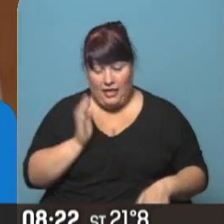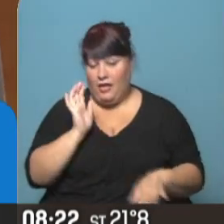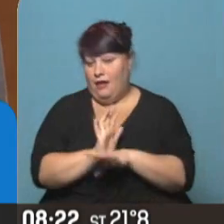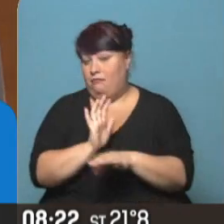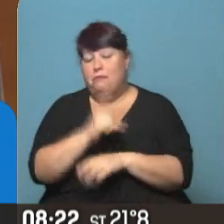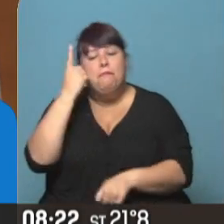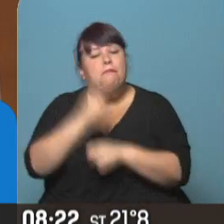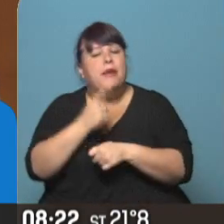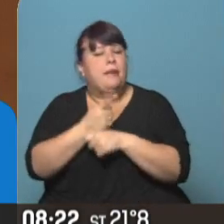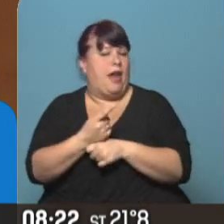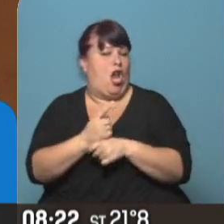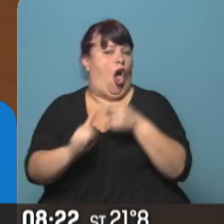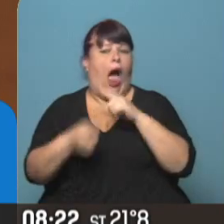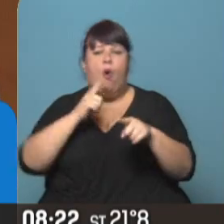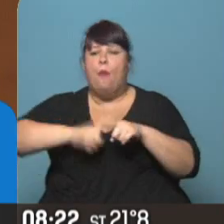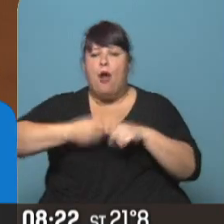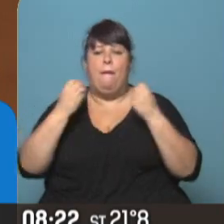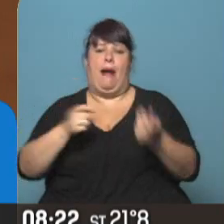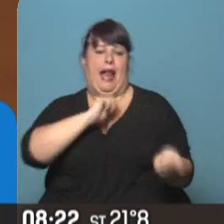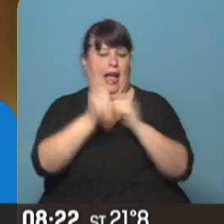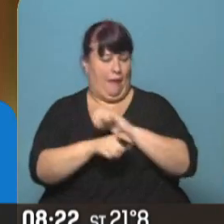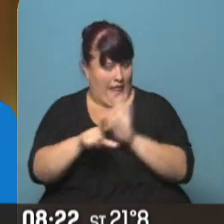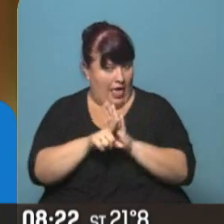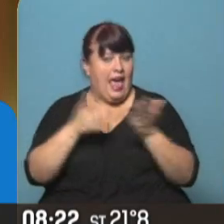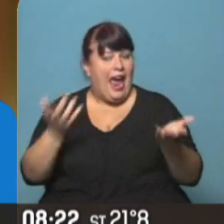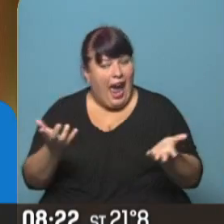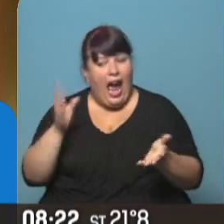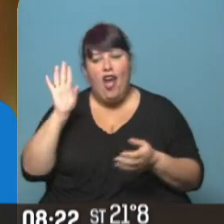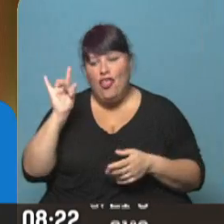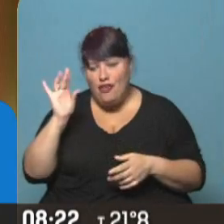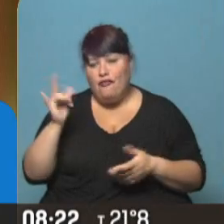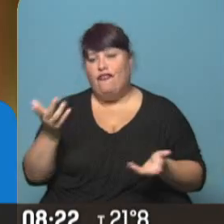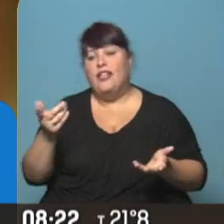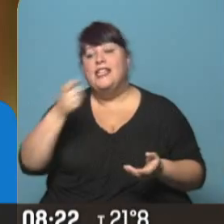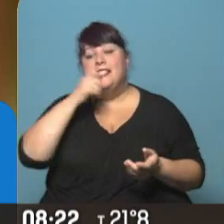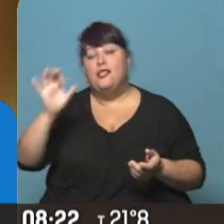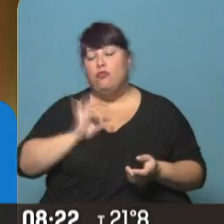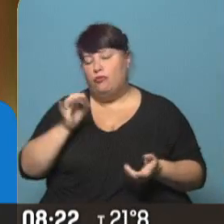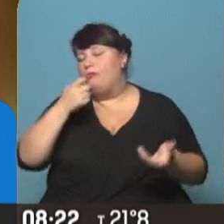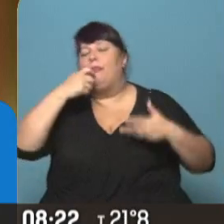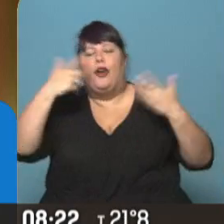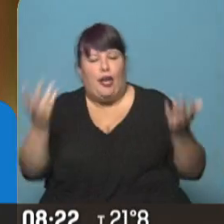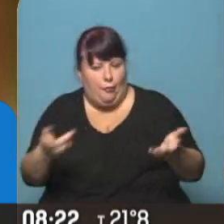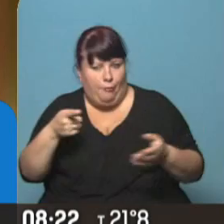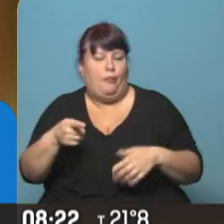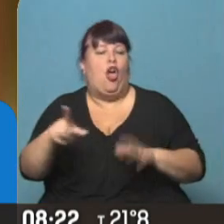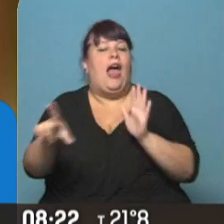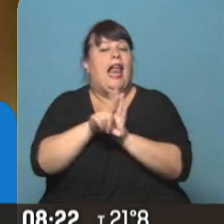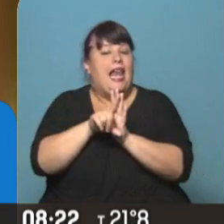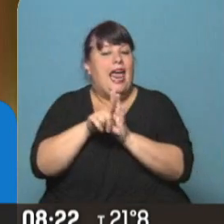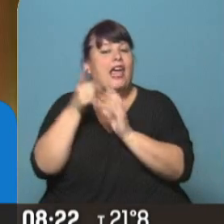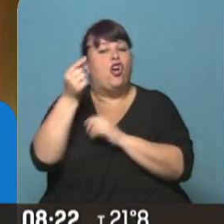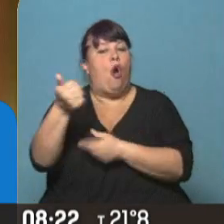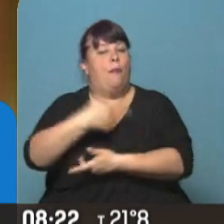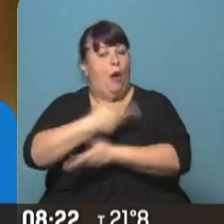natalia lo primero que hay que hacer es acuerdo político para cambiar las leyes si es muy difícil digamos y en tantos años a ver un ejemplo la ley de